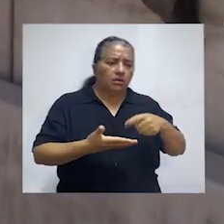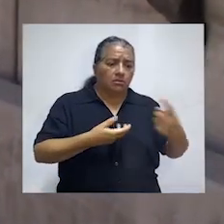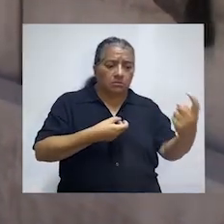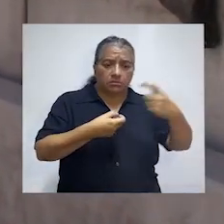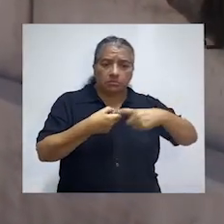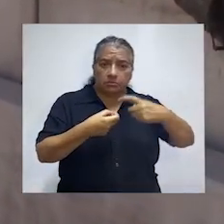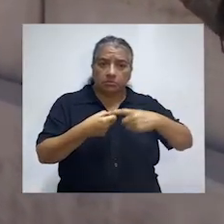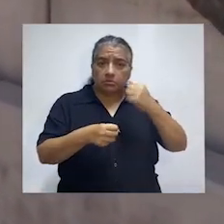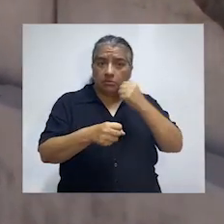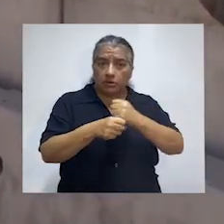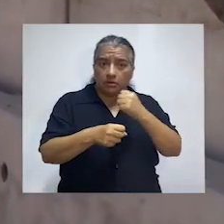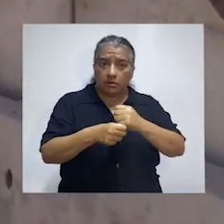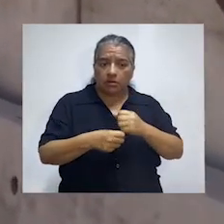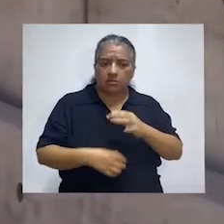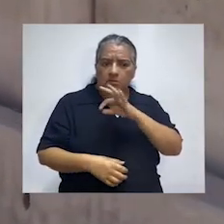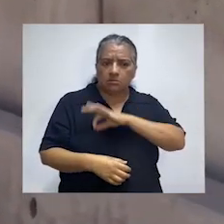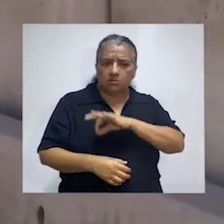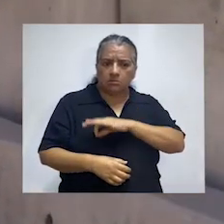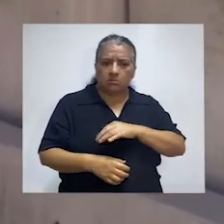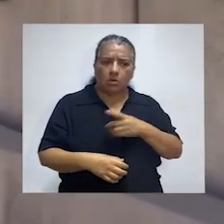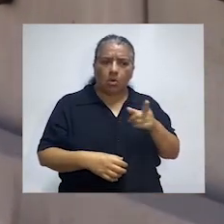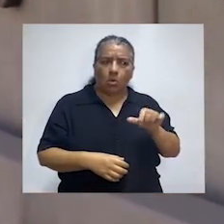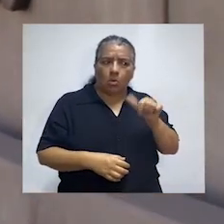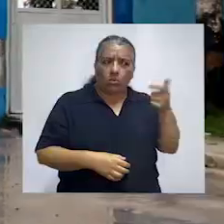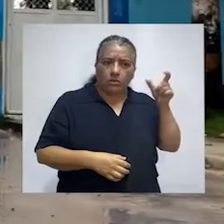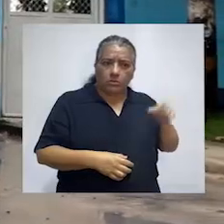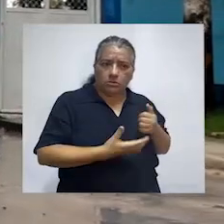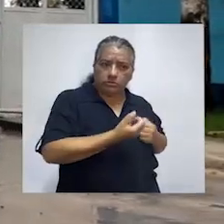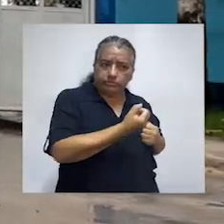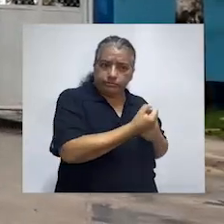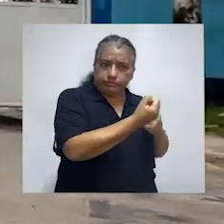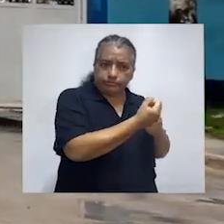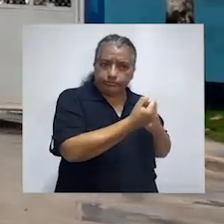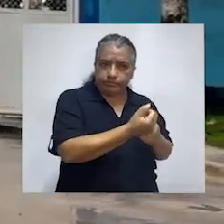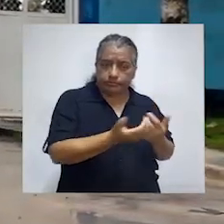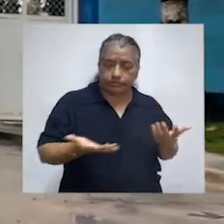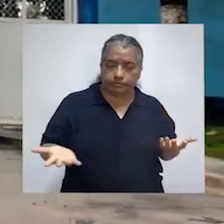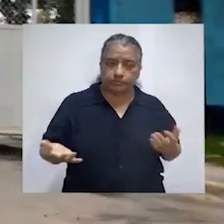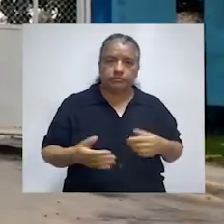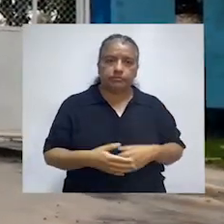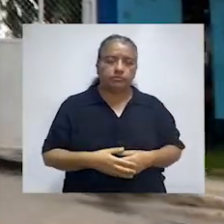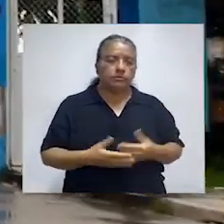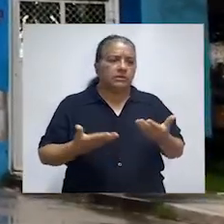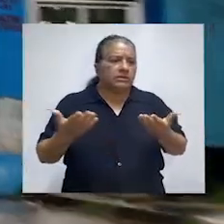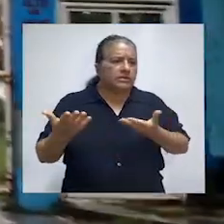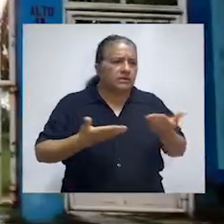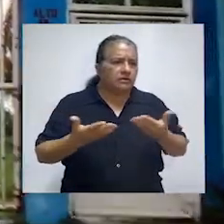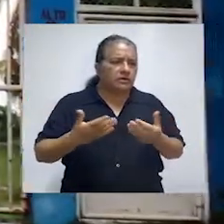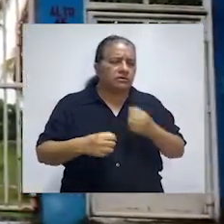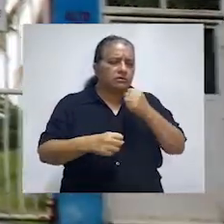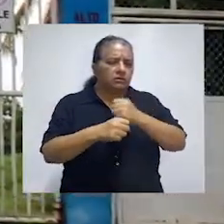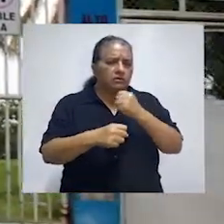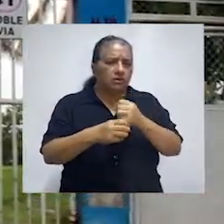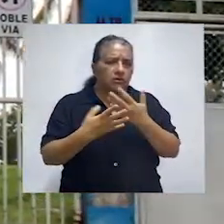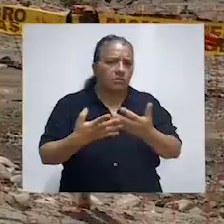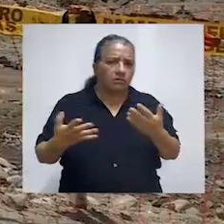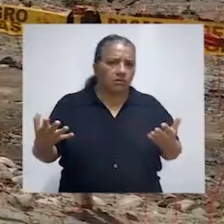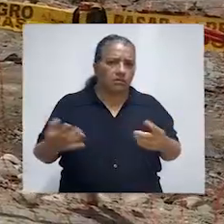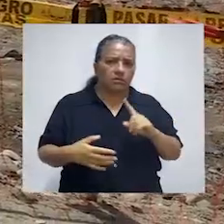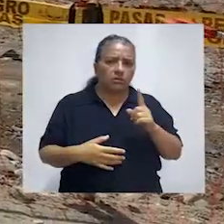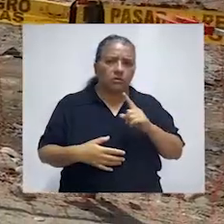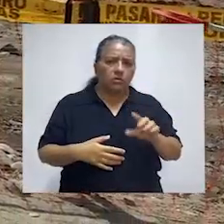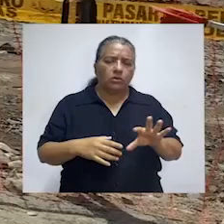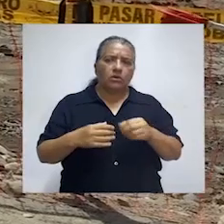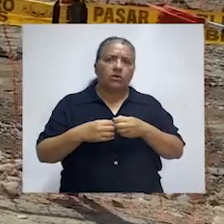licitaciones en beneficio propio o de un tercero, contratar bienes, servicios u obras sin procedimiento de selección establecido, autorizar